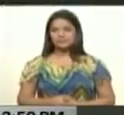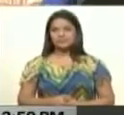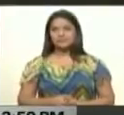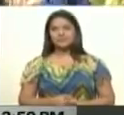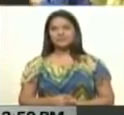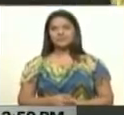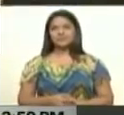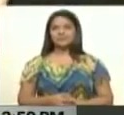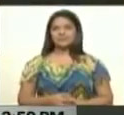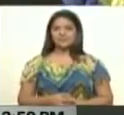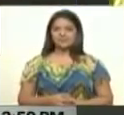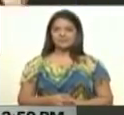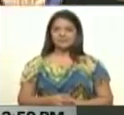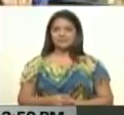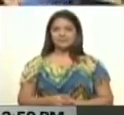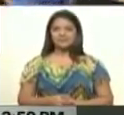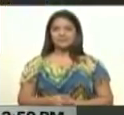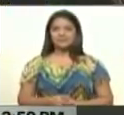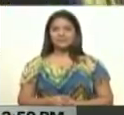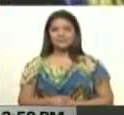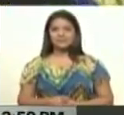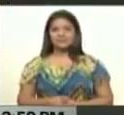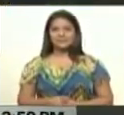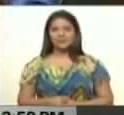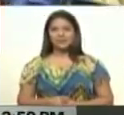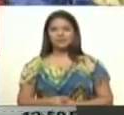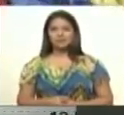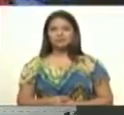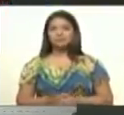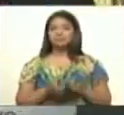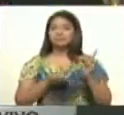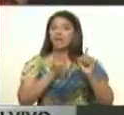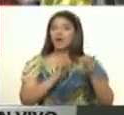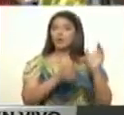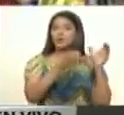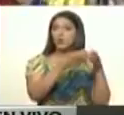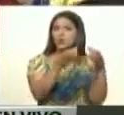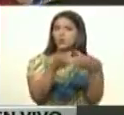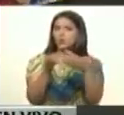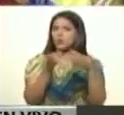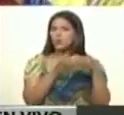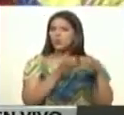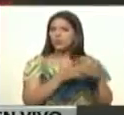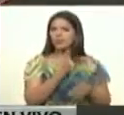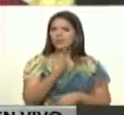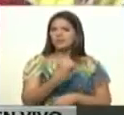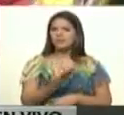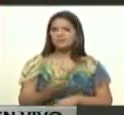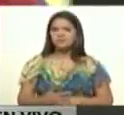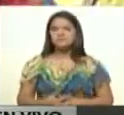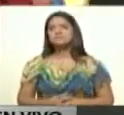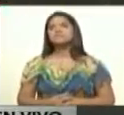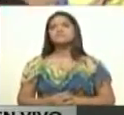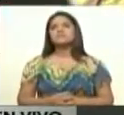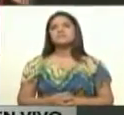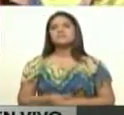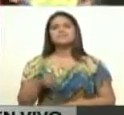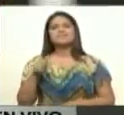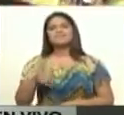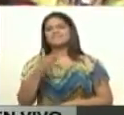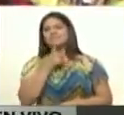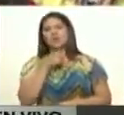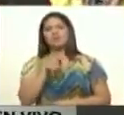Vean, compañero, por allí ya comienzan algunos sectores a decir que no, que aquí no va a